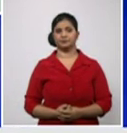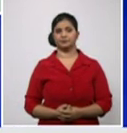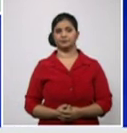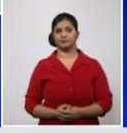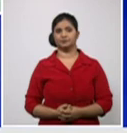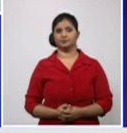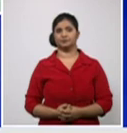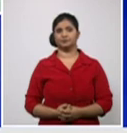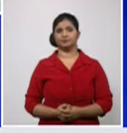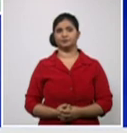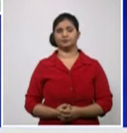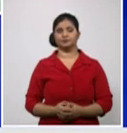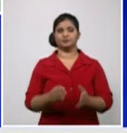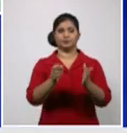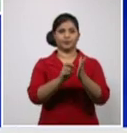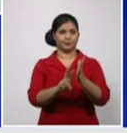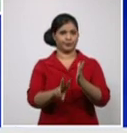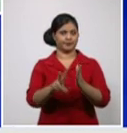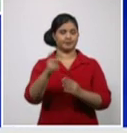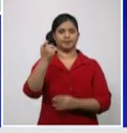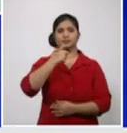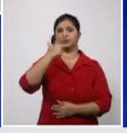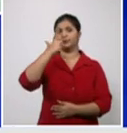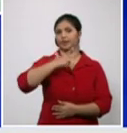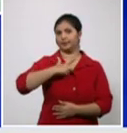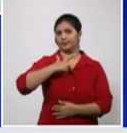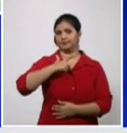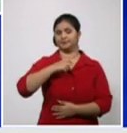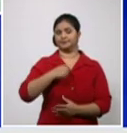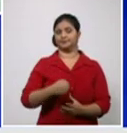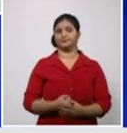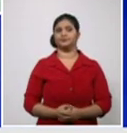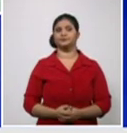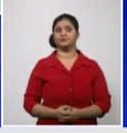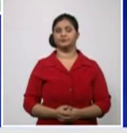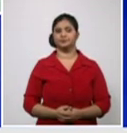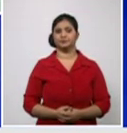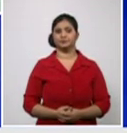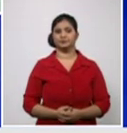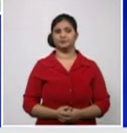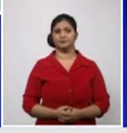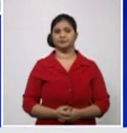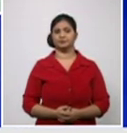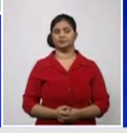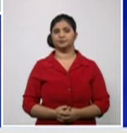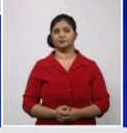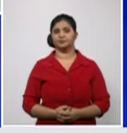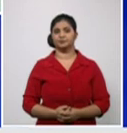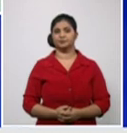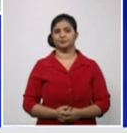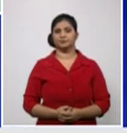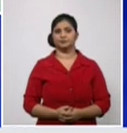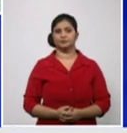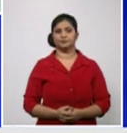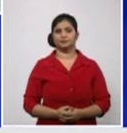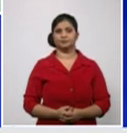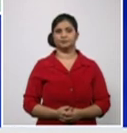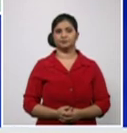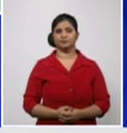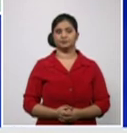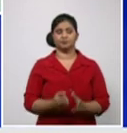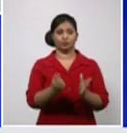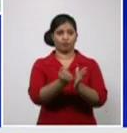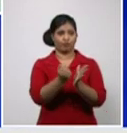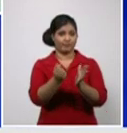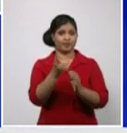provincia de Ciego de Ávila, se confirman una cifra elevada de casos,